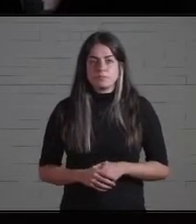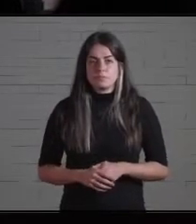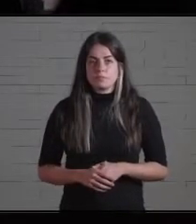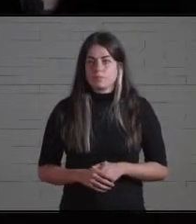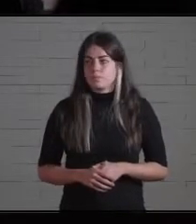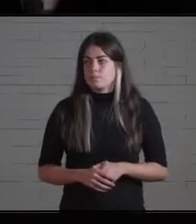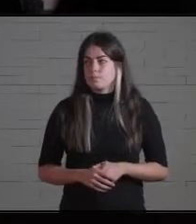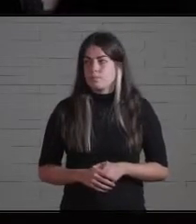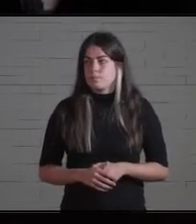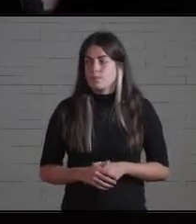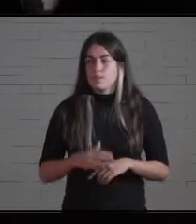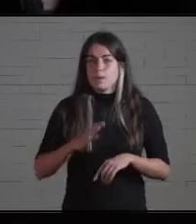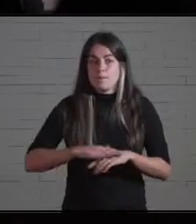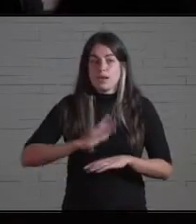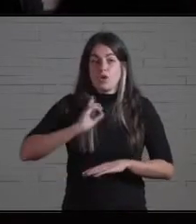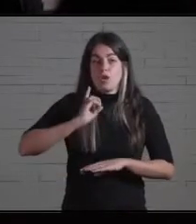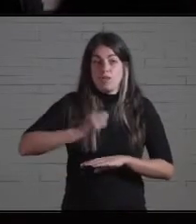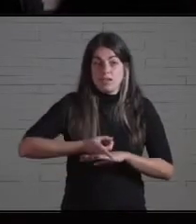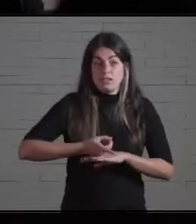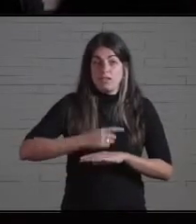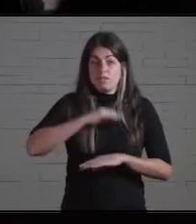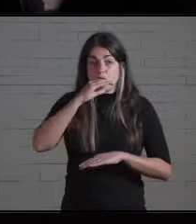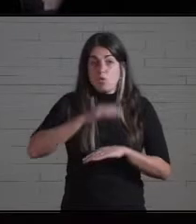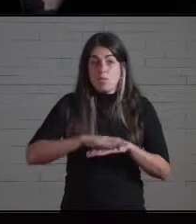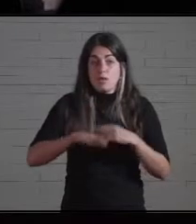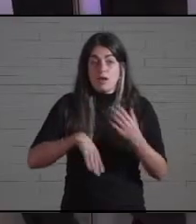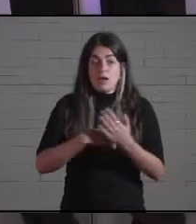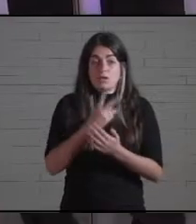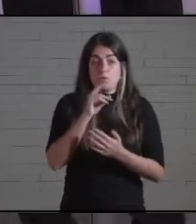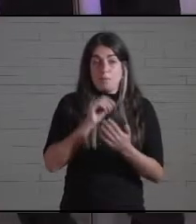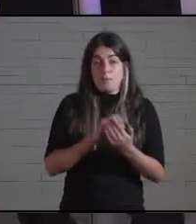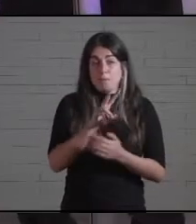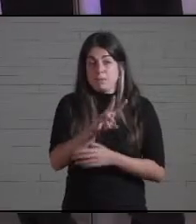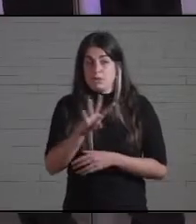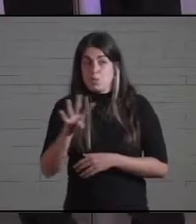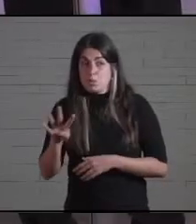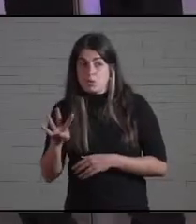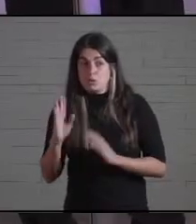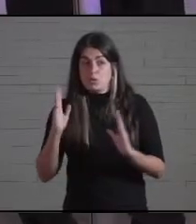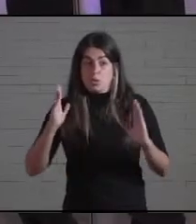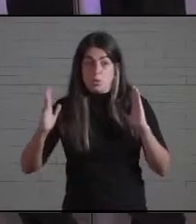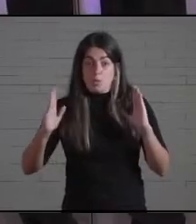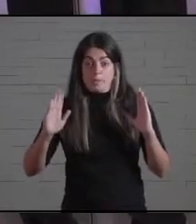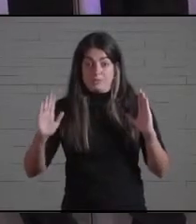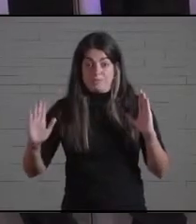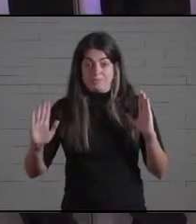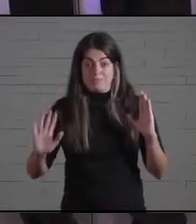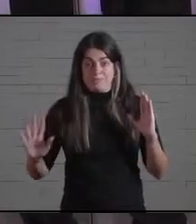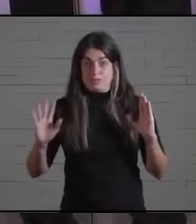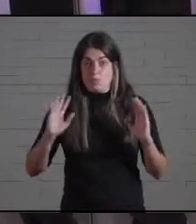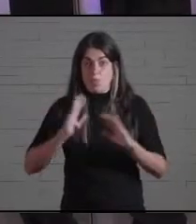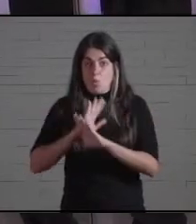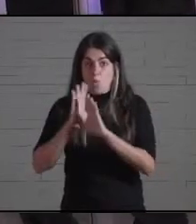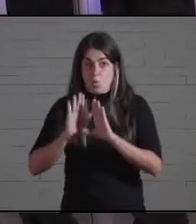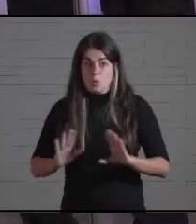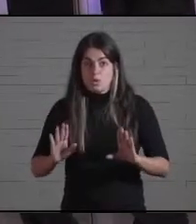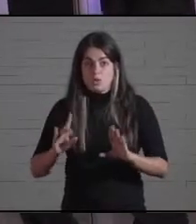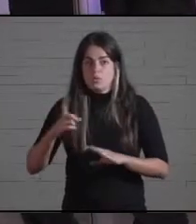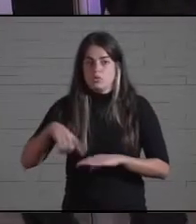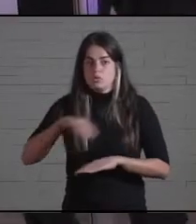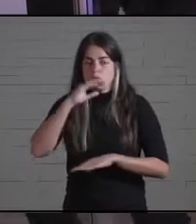Para cumplir con la directiva hasta 2024, que es el último momento que se puede cumplir con